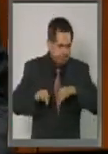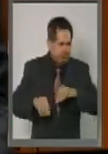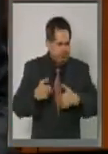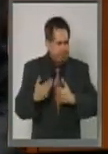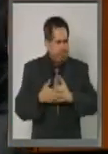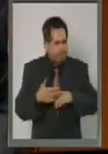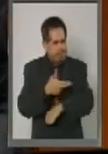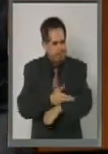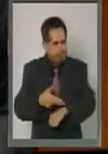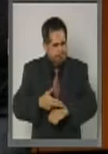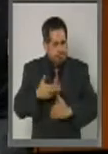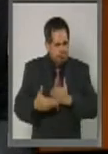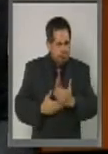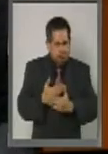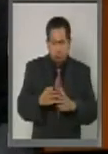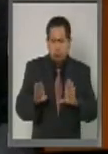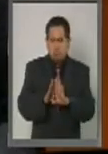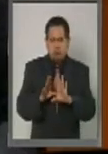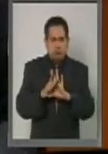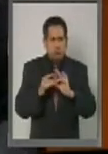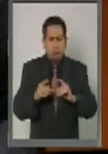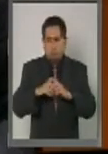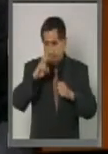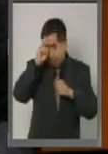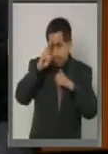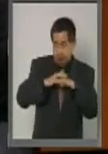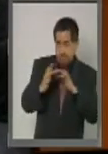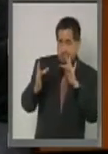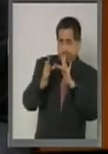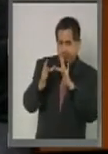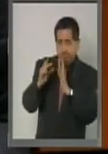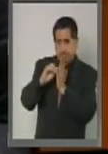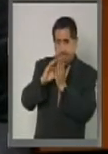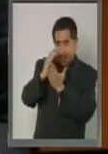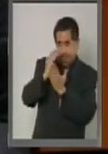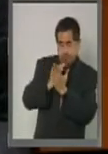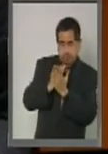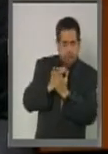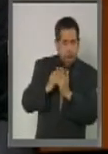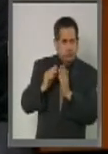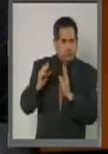modernizar nuestro marco jurídico con Europa, en particular nuestro acuerdo global,